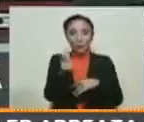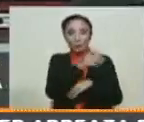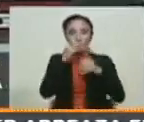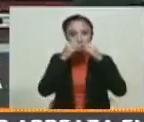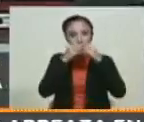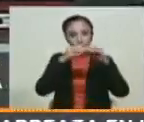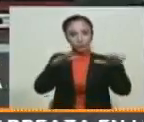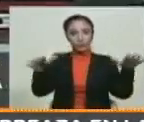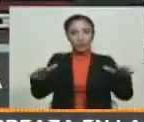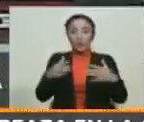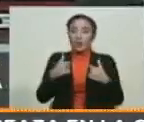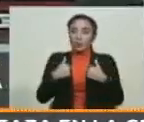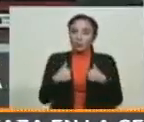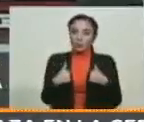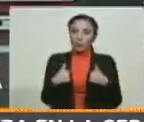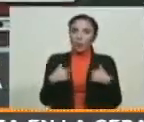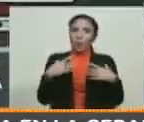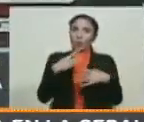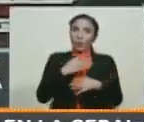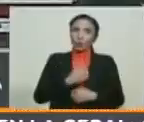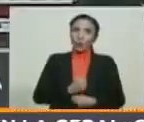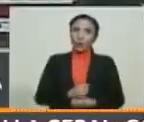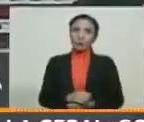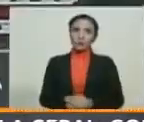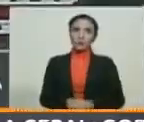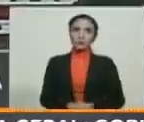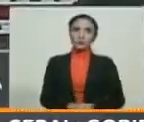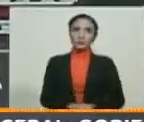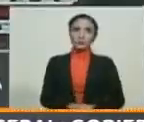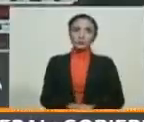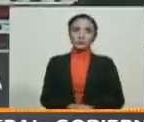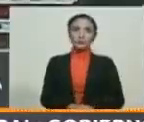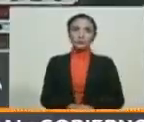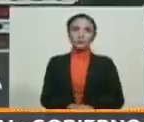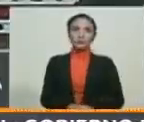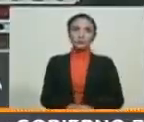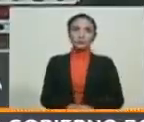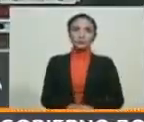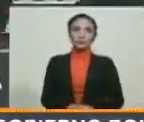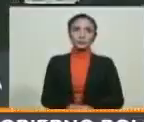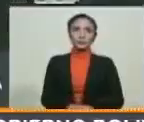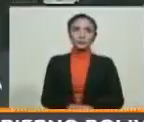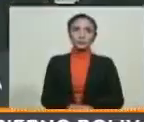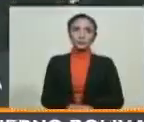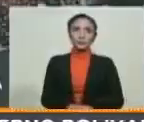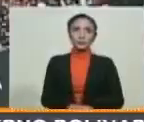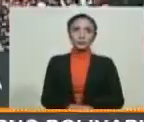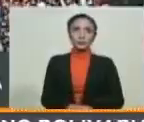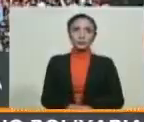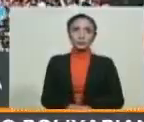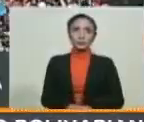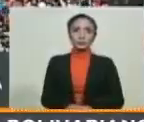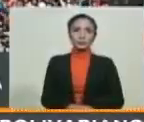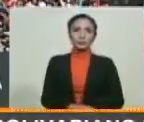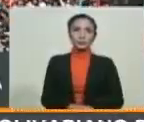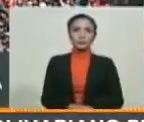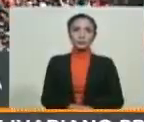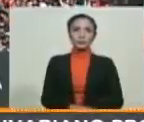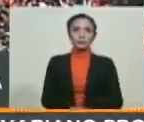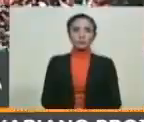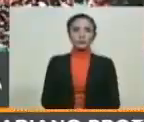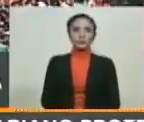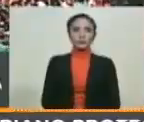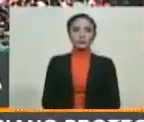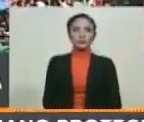mi confianza ya vamos a hablar de eso tráeme la ficha por favor es calor